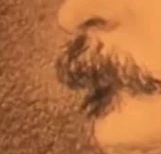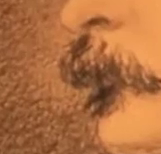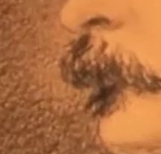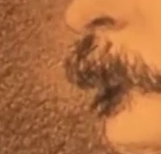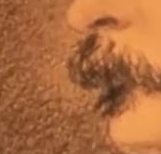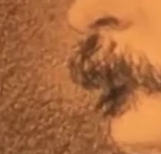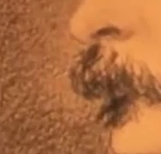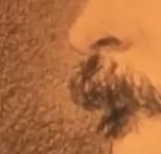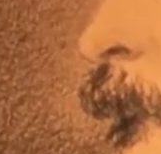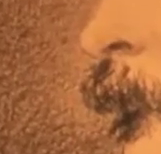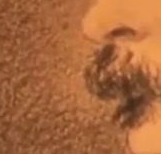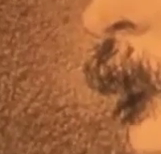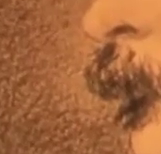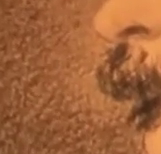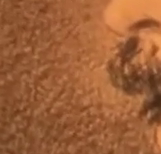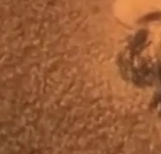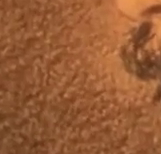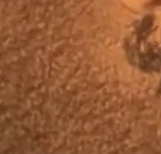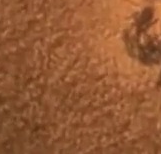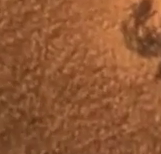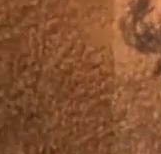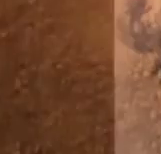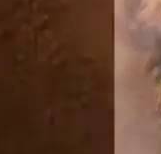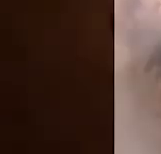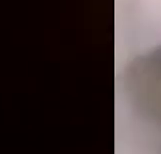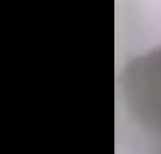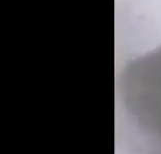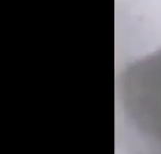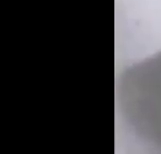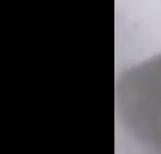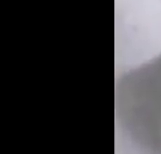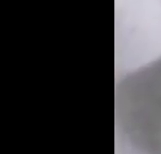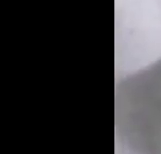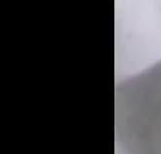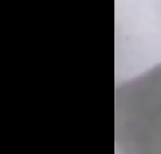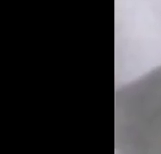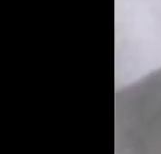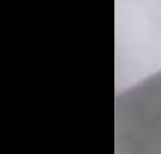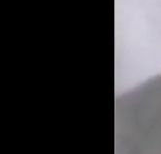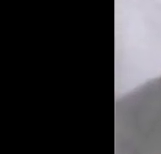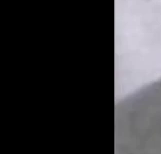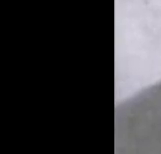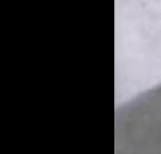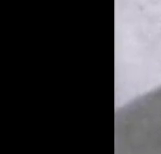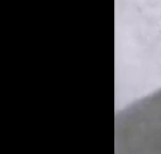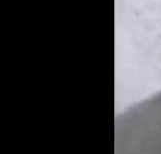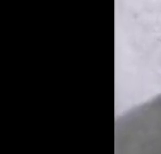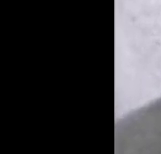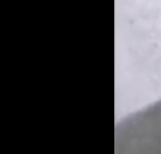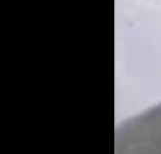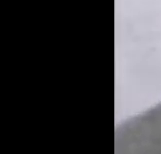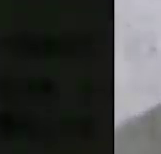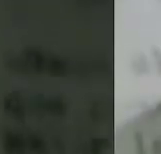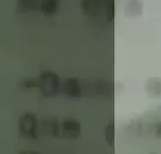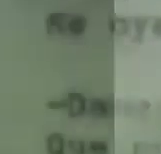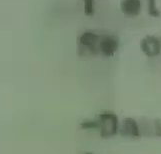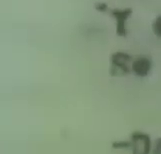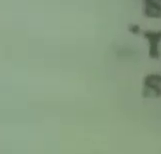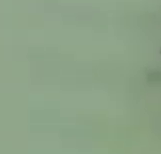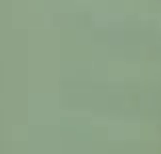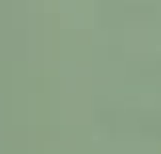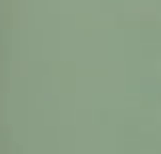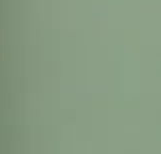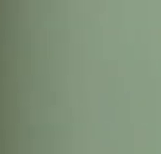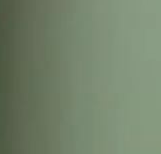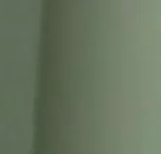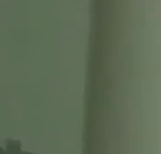savia para que así las raíces se afincaran mejor en la tierra cubana. En Martí latió el poeta, el orador, y